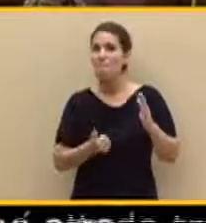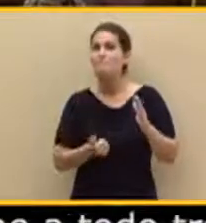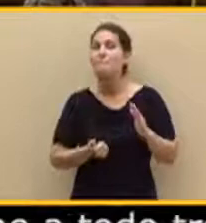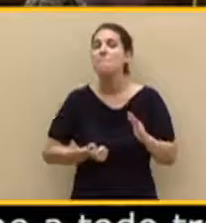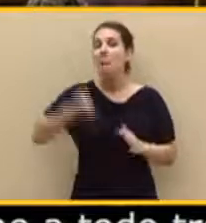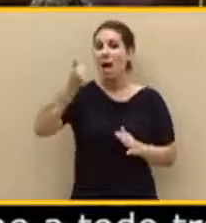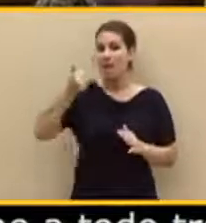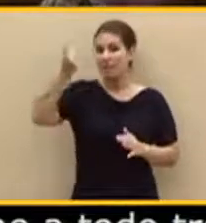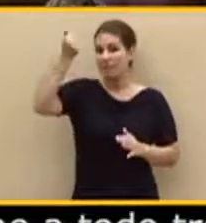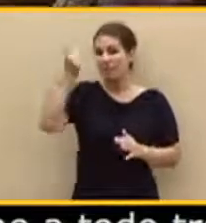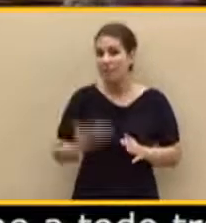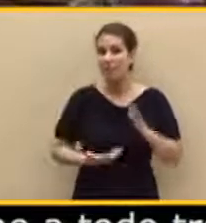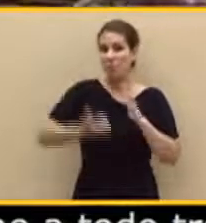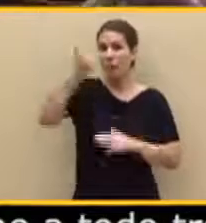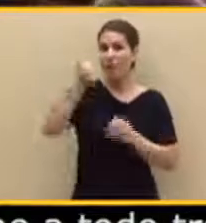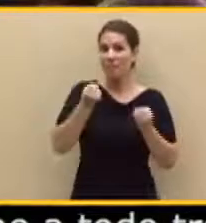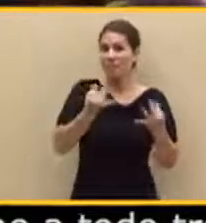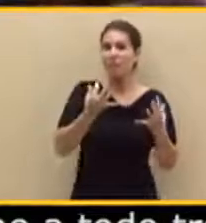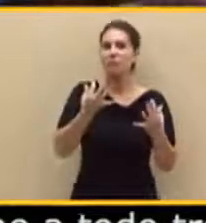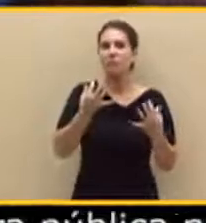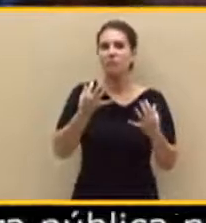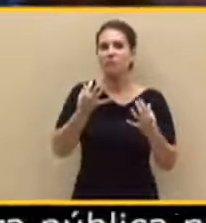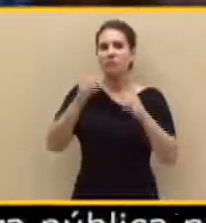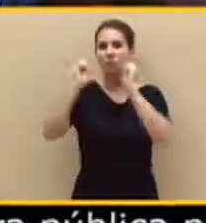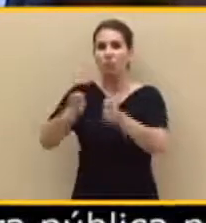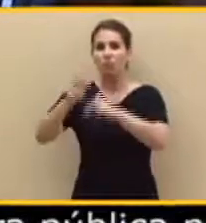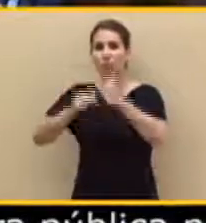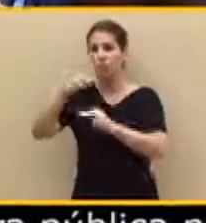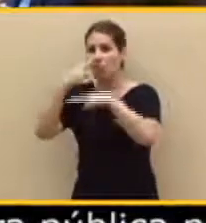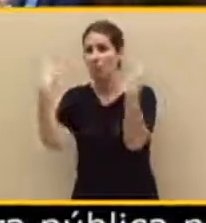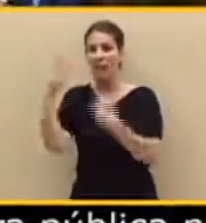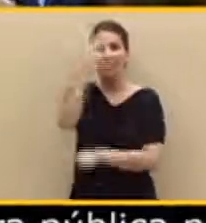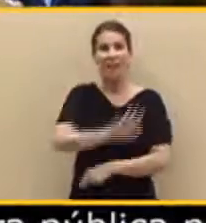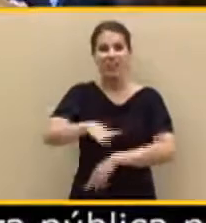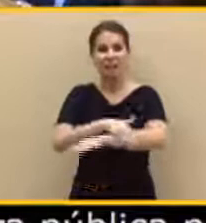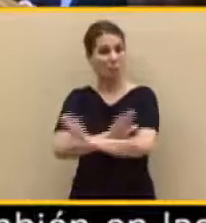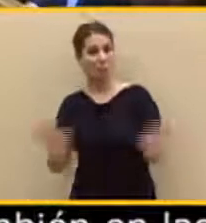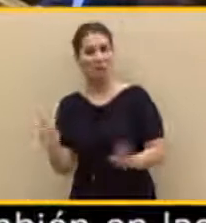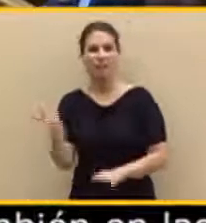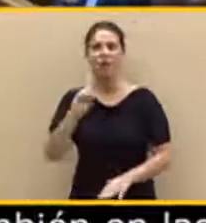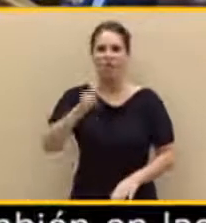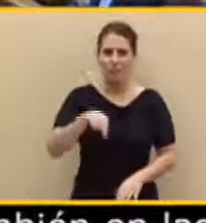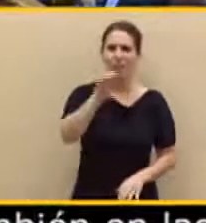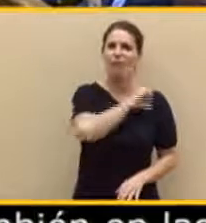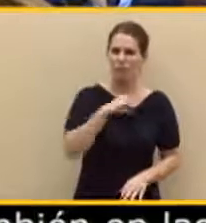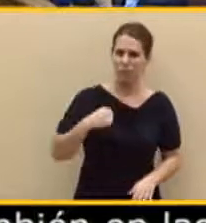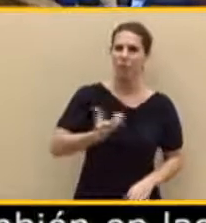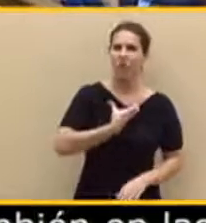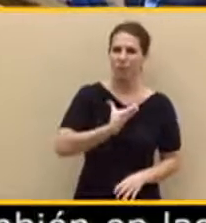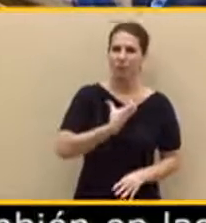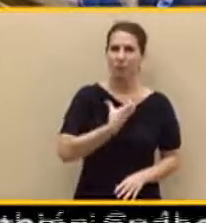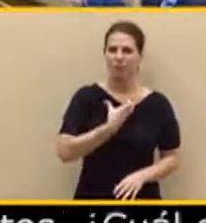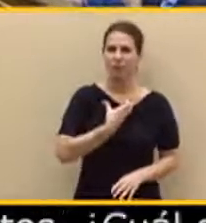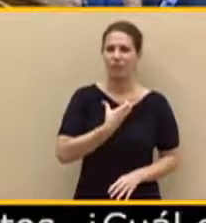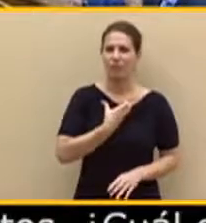obra pública no se produce solo a nivel estatal, se produce también en las comunidades autónomas y en los ayuntamientos. ¿Cuál es la estructura,